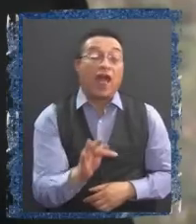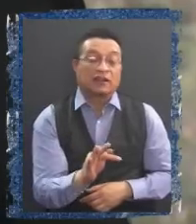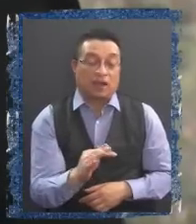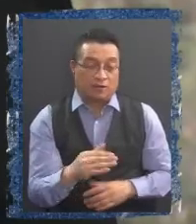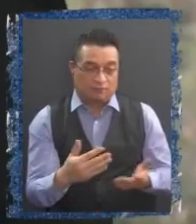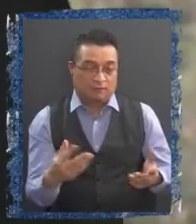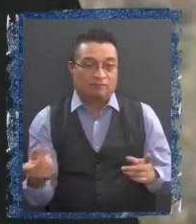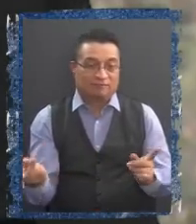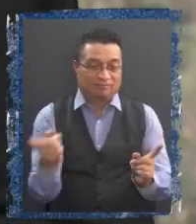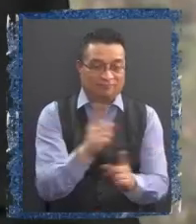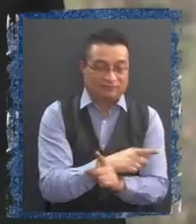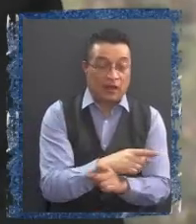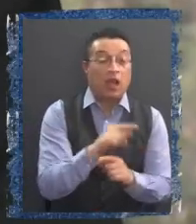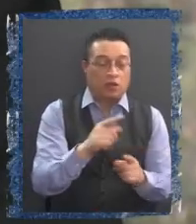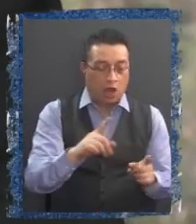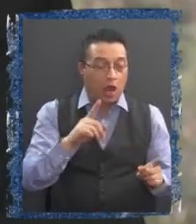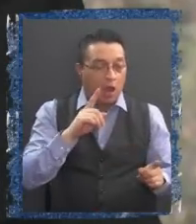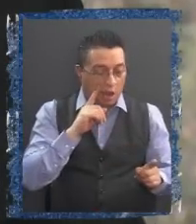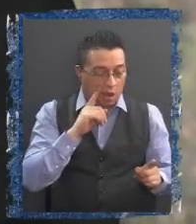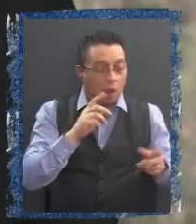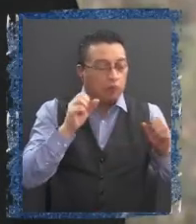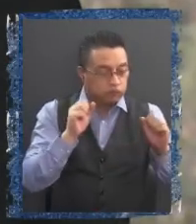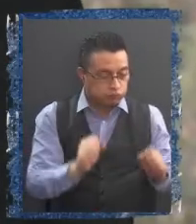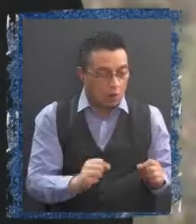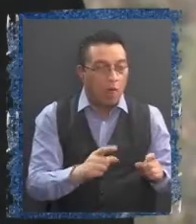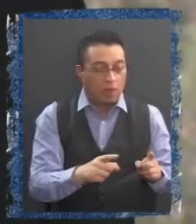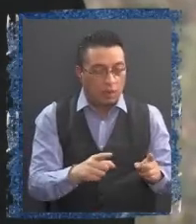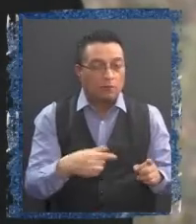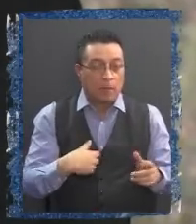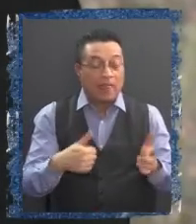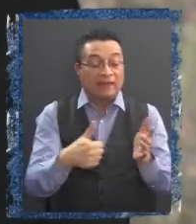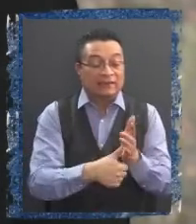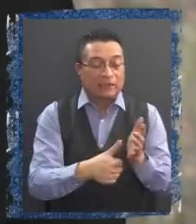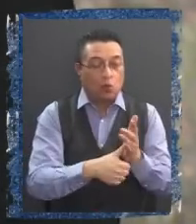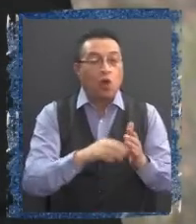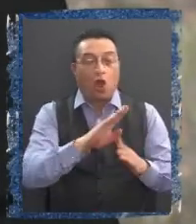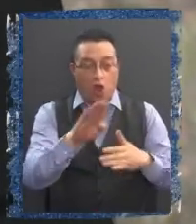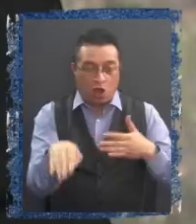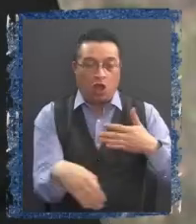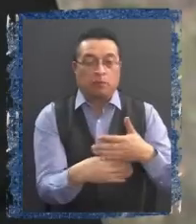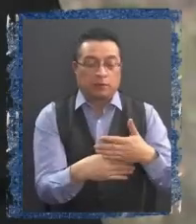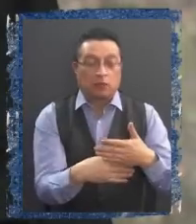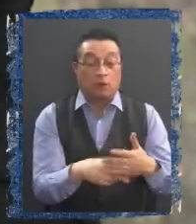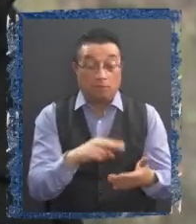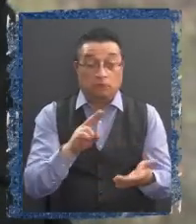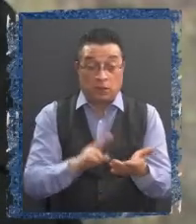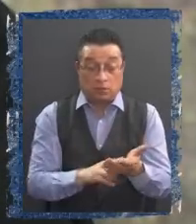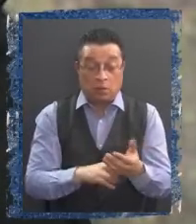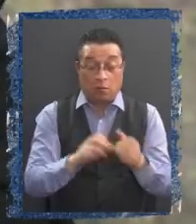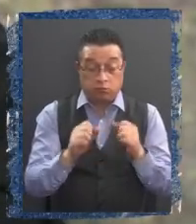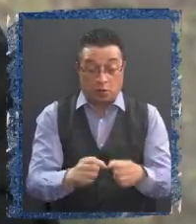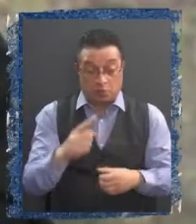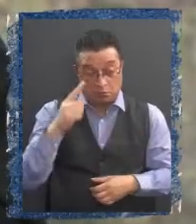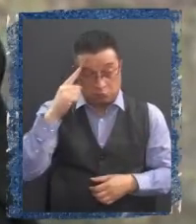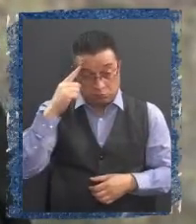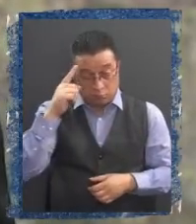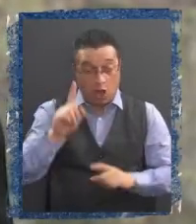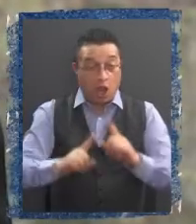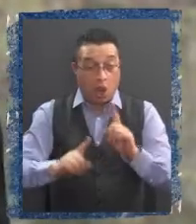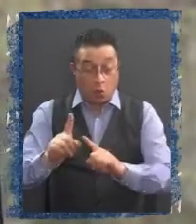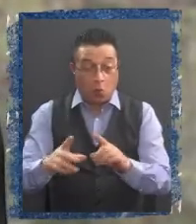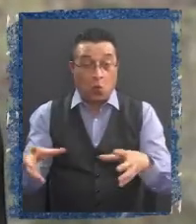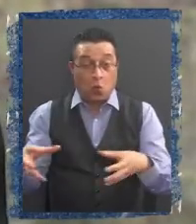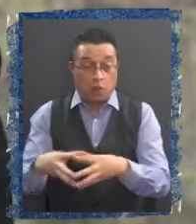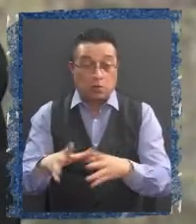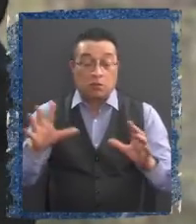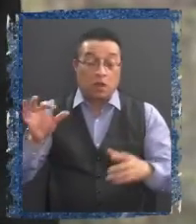entendiendo que existe la posibilidad de tener un seguro complementario, efectivamente uno puede pensar que hay algún grupo de personas de